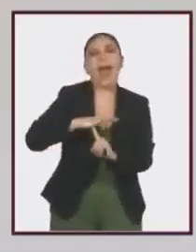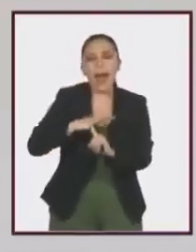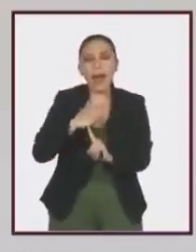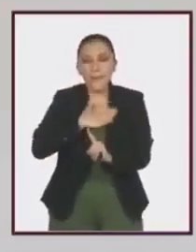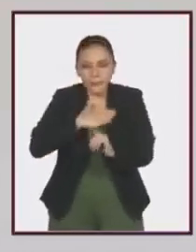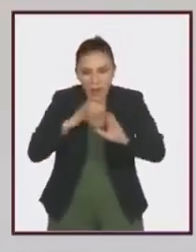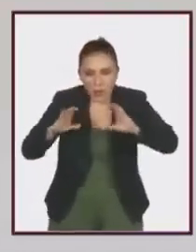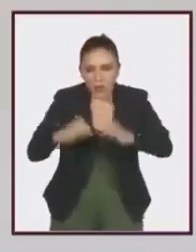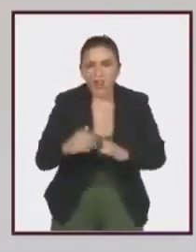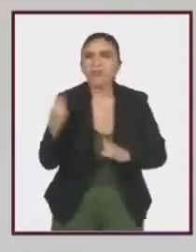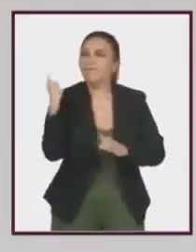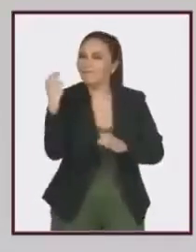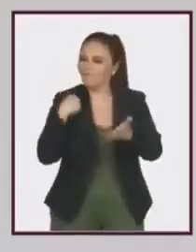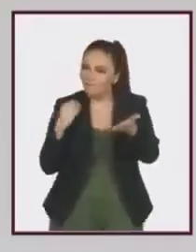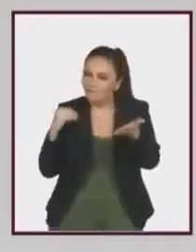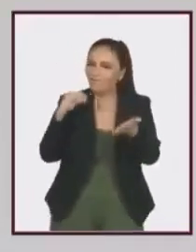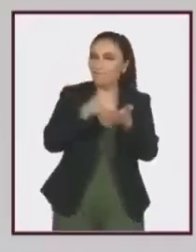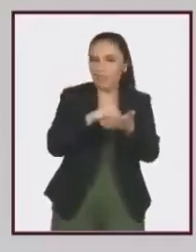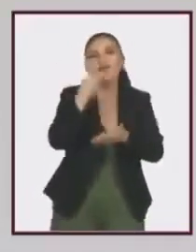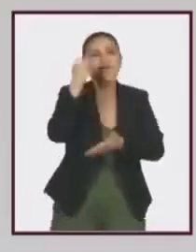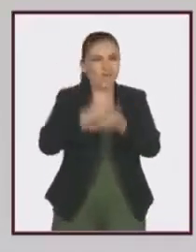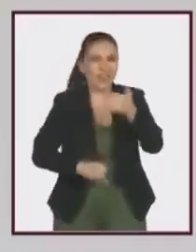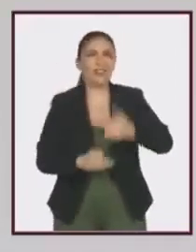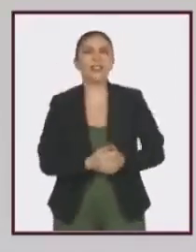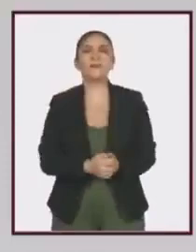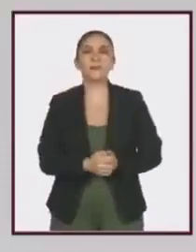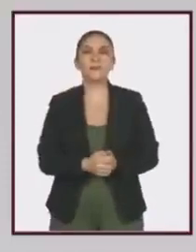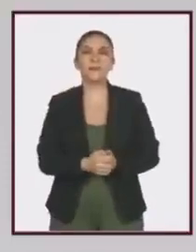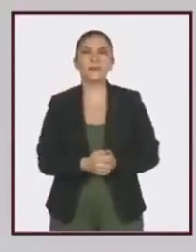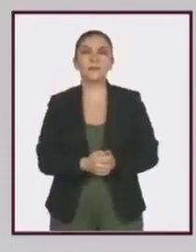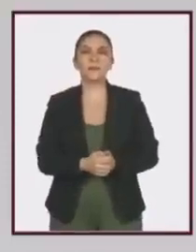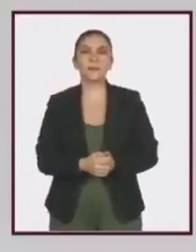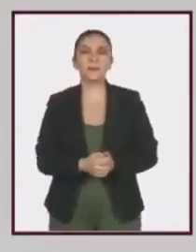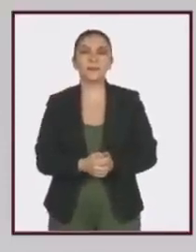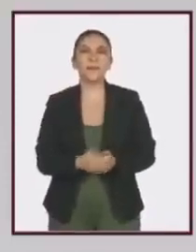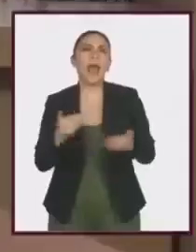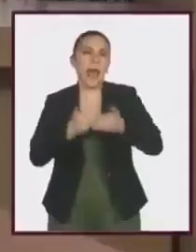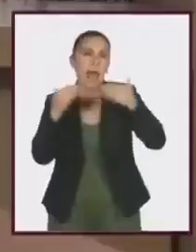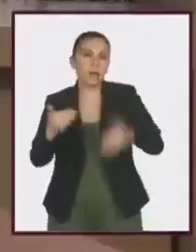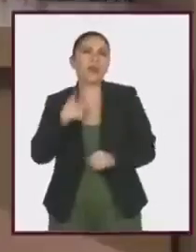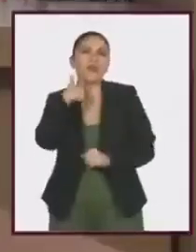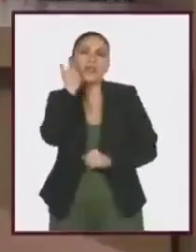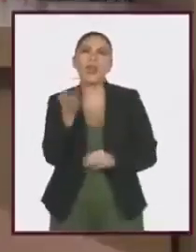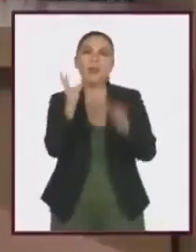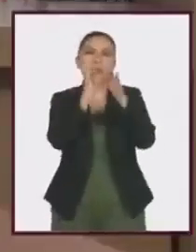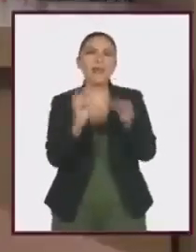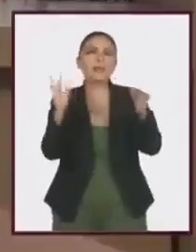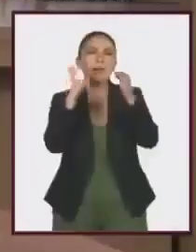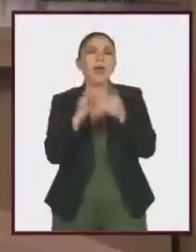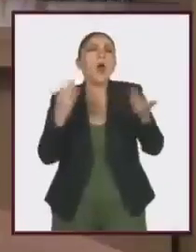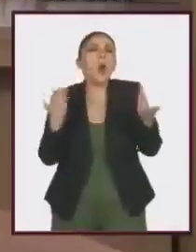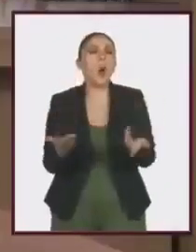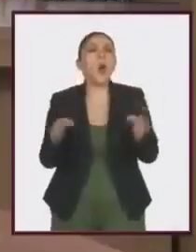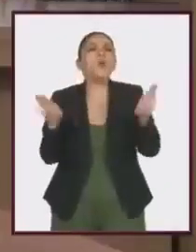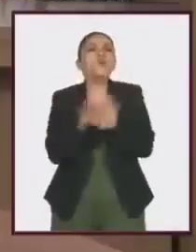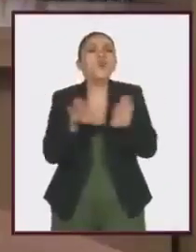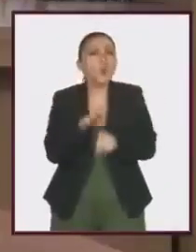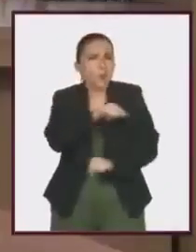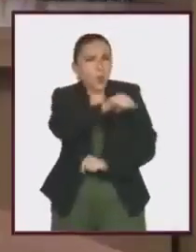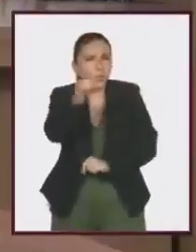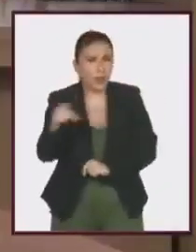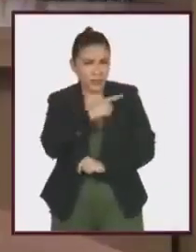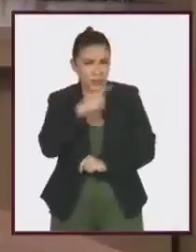comunitario es necesario considerar. Y voy a tratar de explicar cuál es la manera en la cual hay